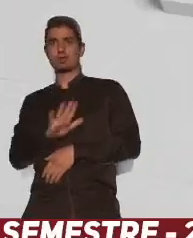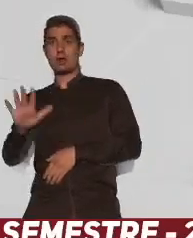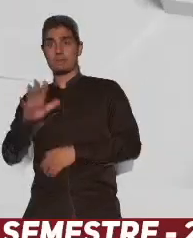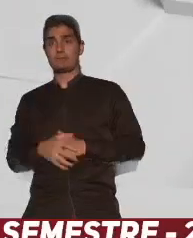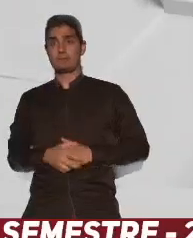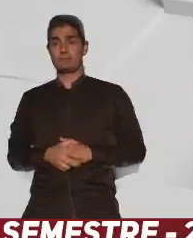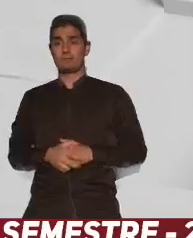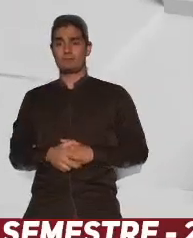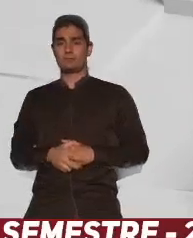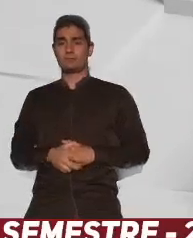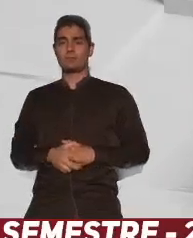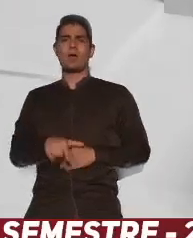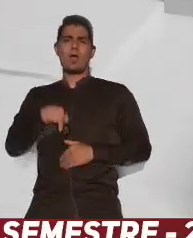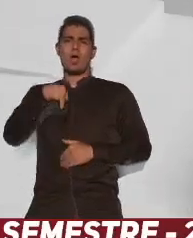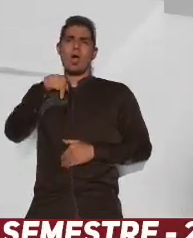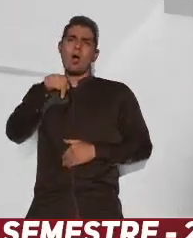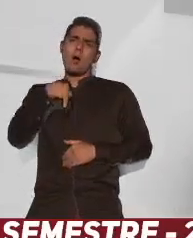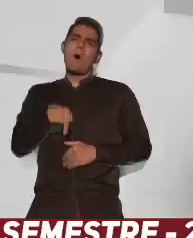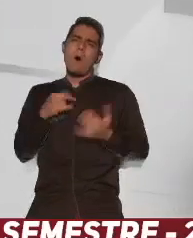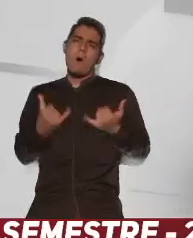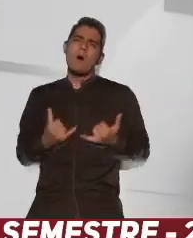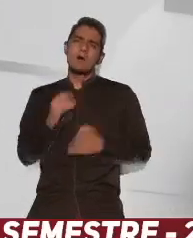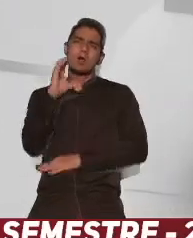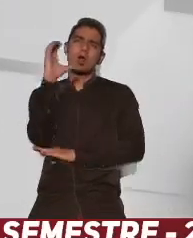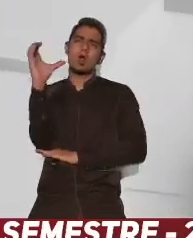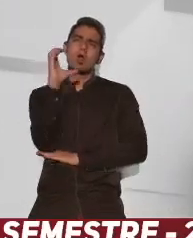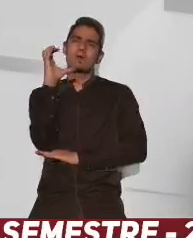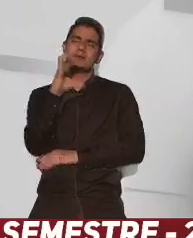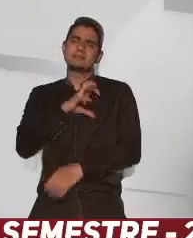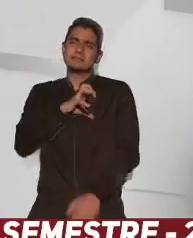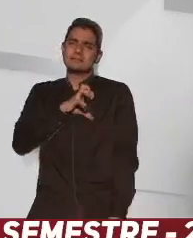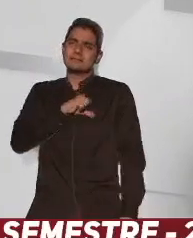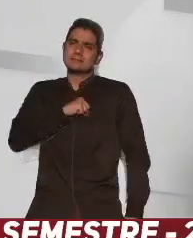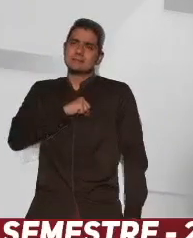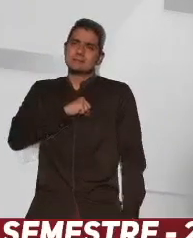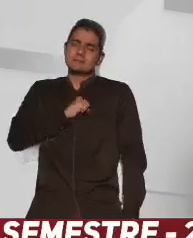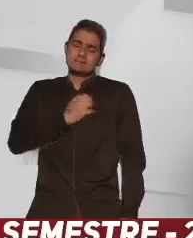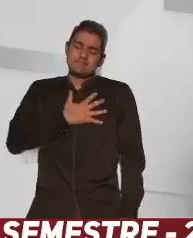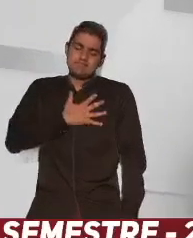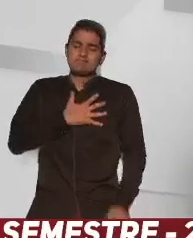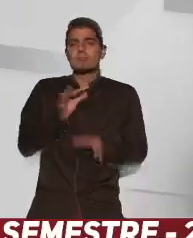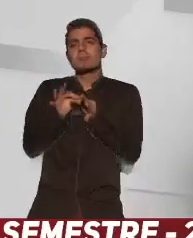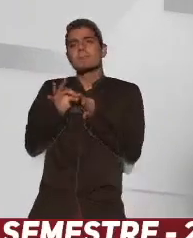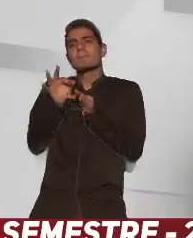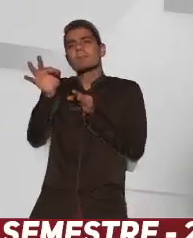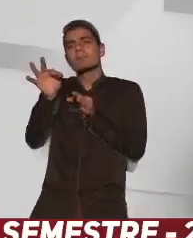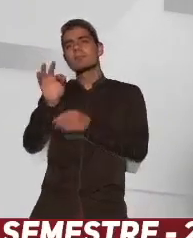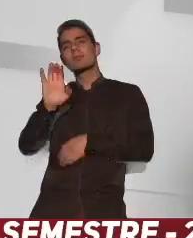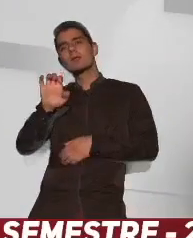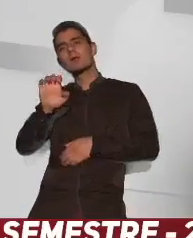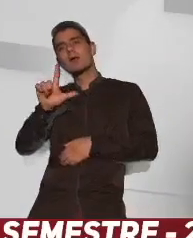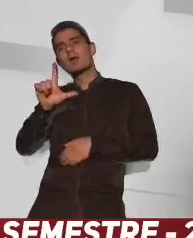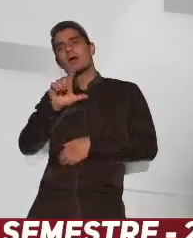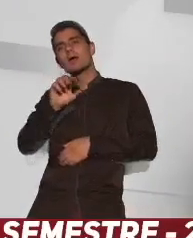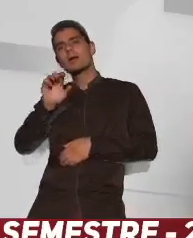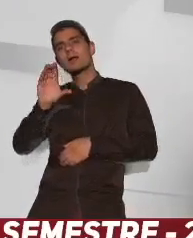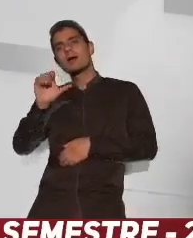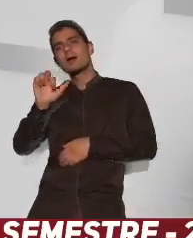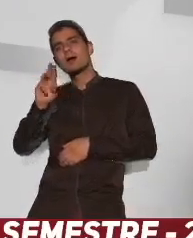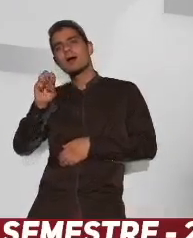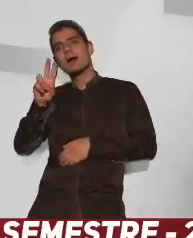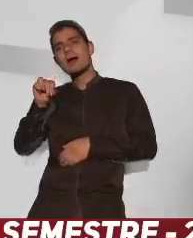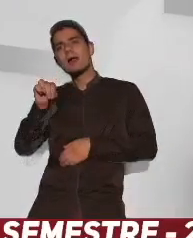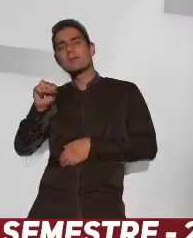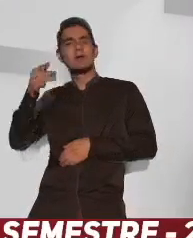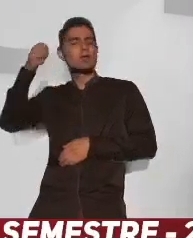todo el país en general, los hechos ocurridos en el municipio del Carmen, en el departamento de Norte de Santander. Acompañamos en oración